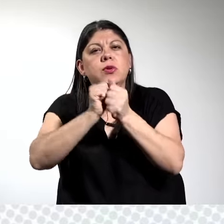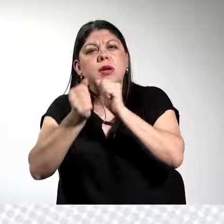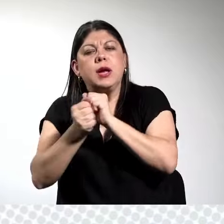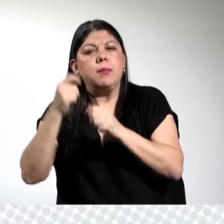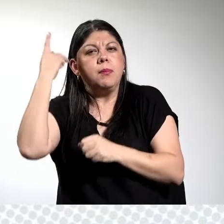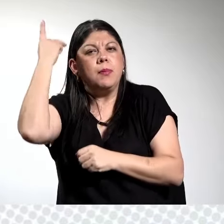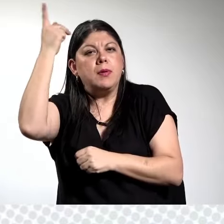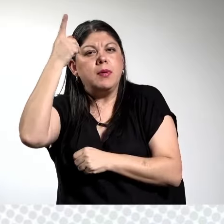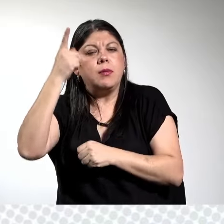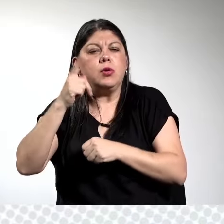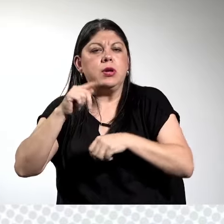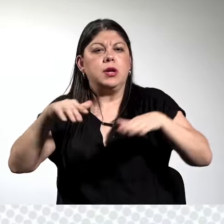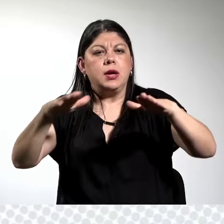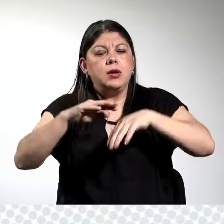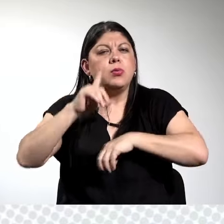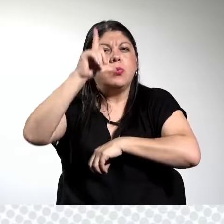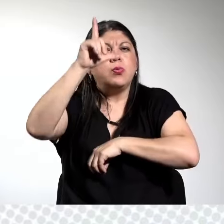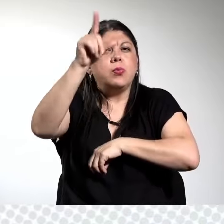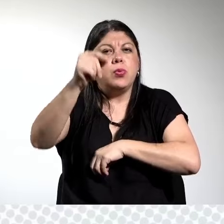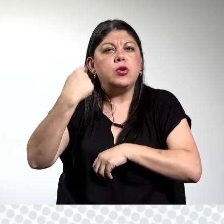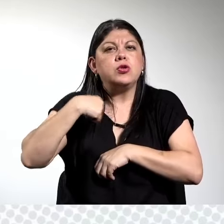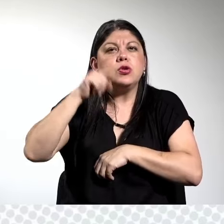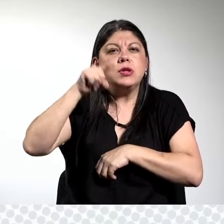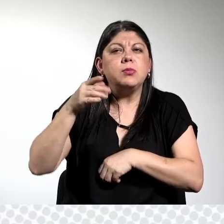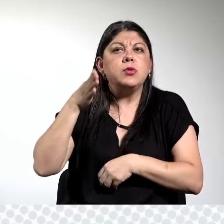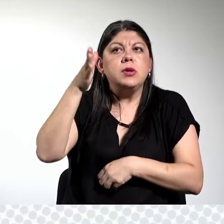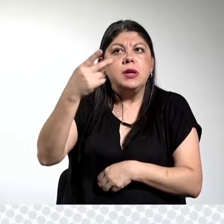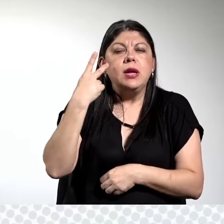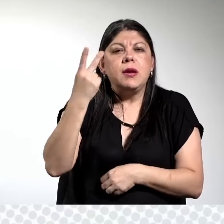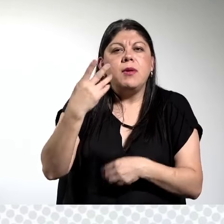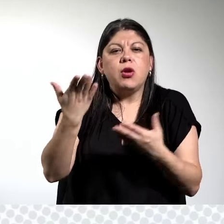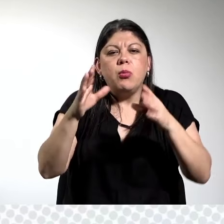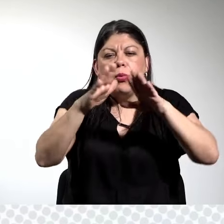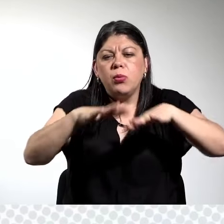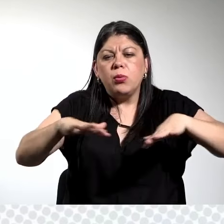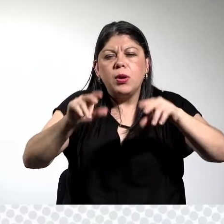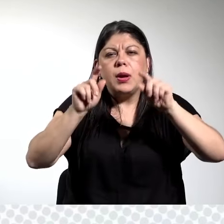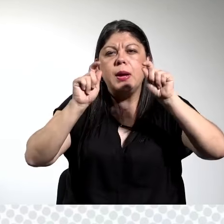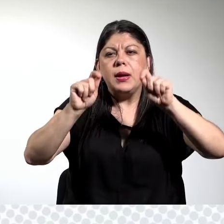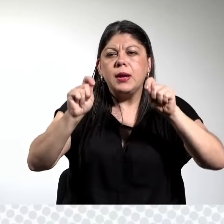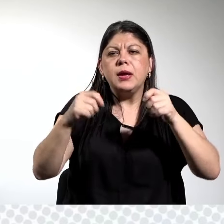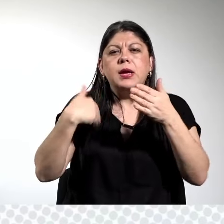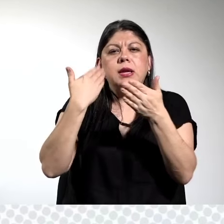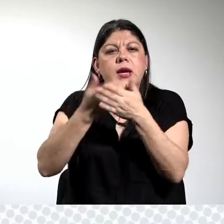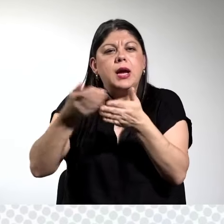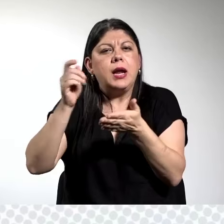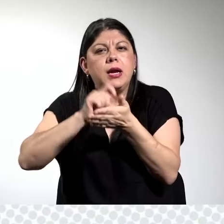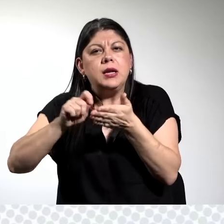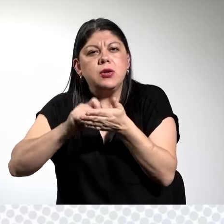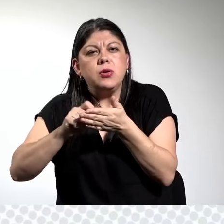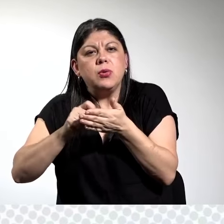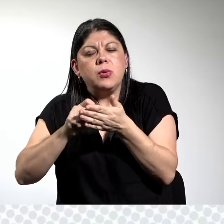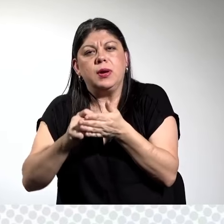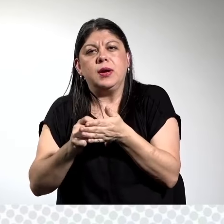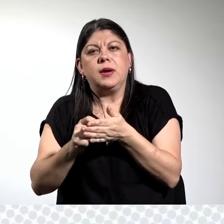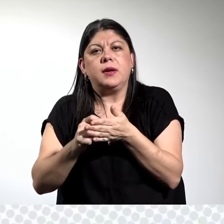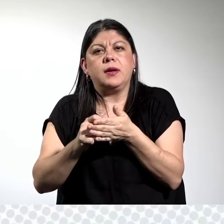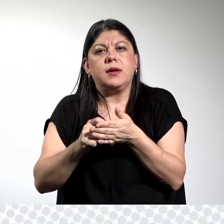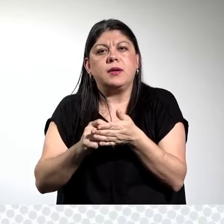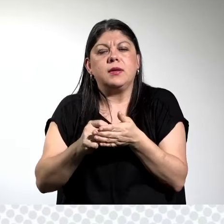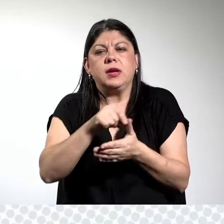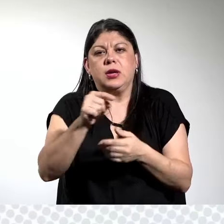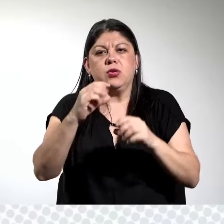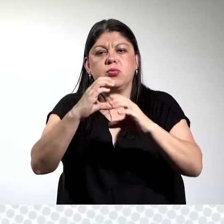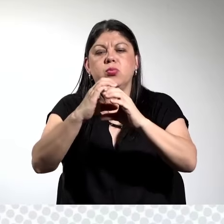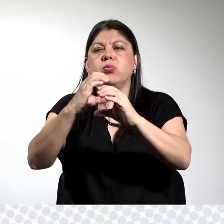política hacia las zonas rurales del país, que hay que ir a ver allá cómo viven con la educación, cómo llegar a la escuela, es agarrar y subirse que pase el bus